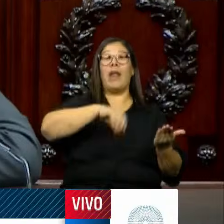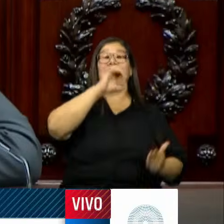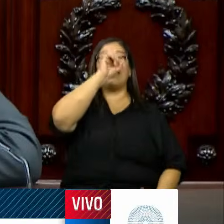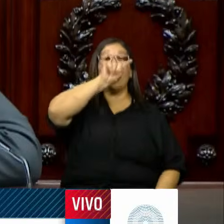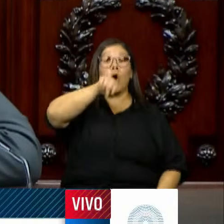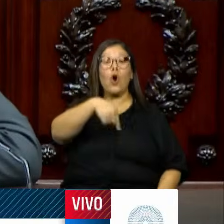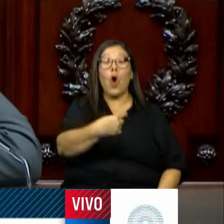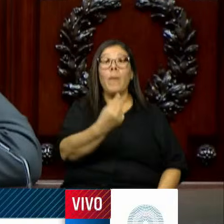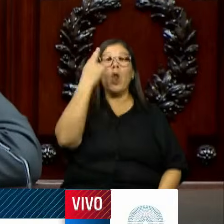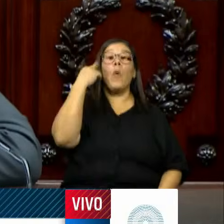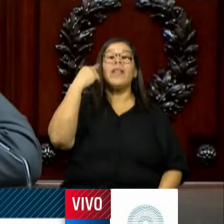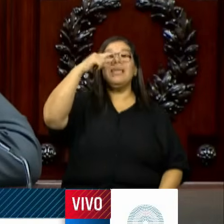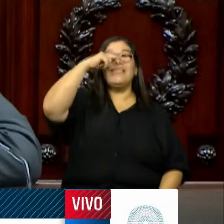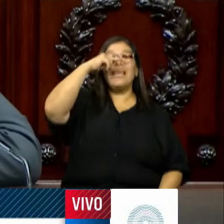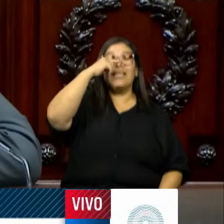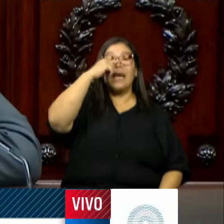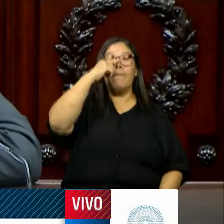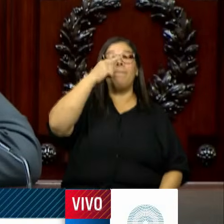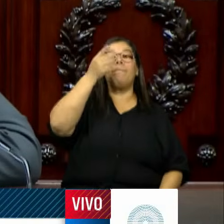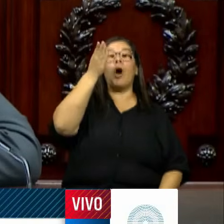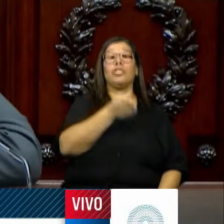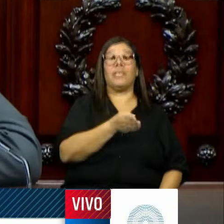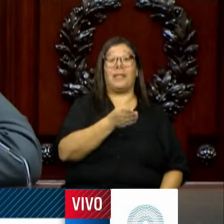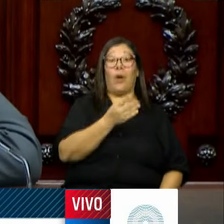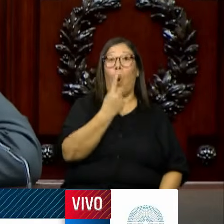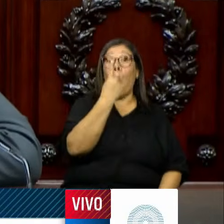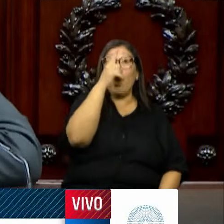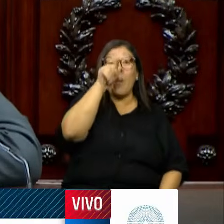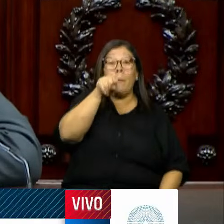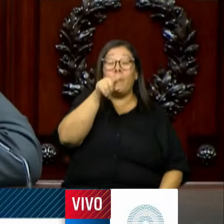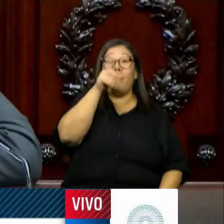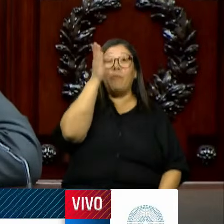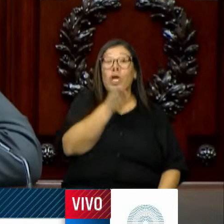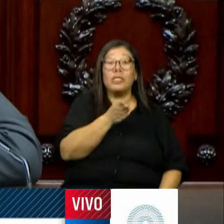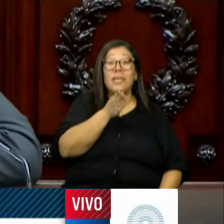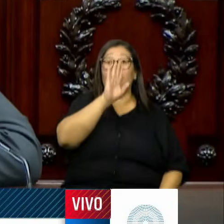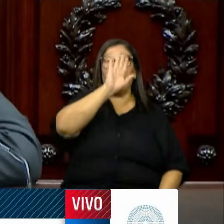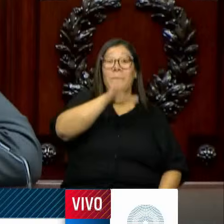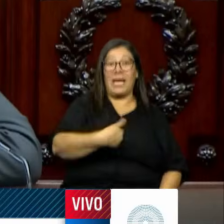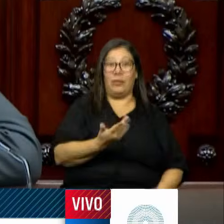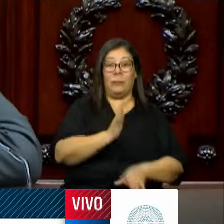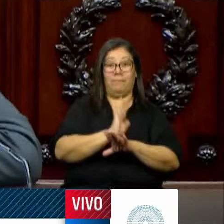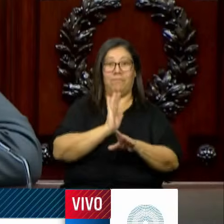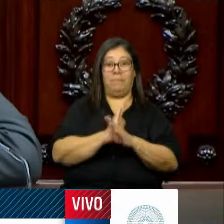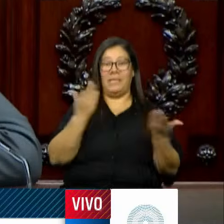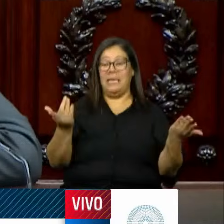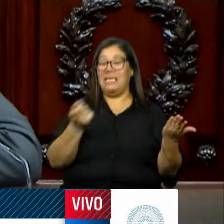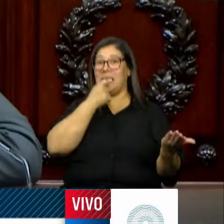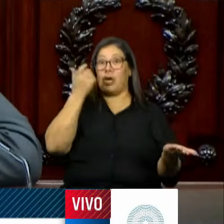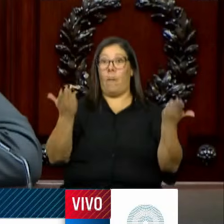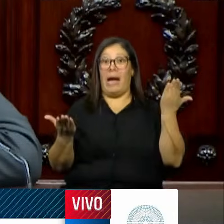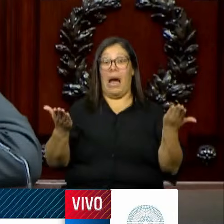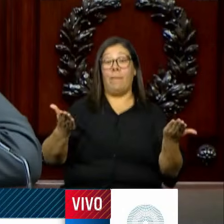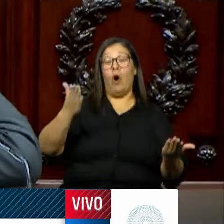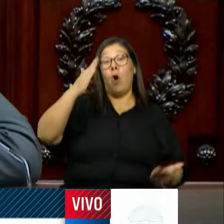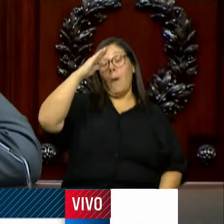0,97%, es decir, menos del 1%. Y recordemos que en mayo de 2025 fue directamente deflacionaria, con un menos